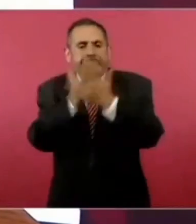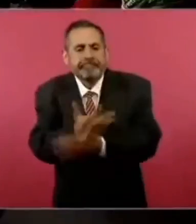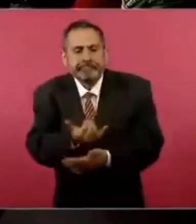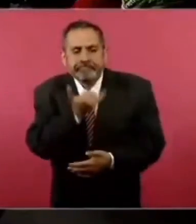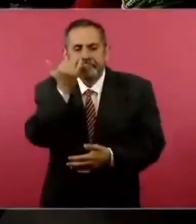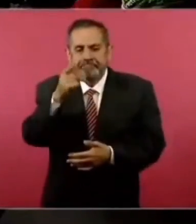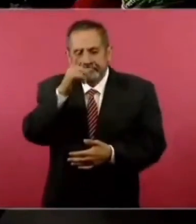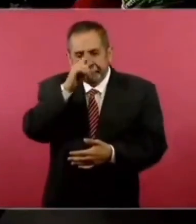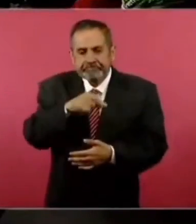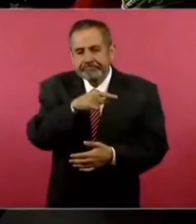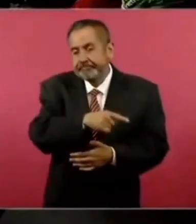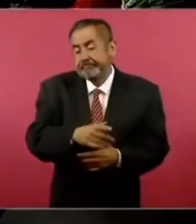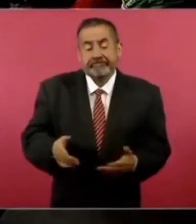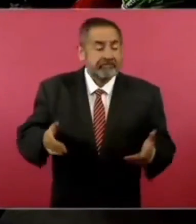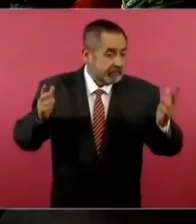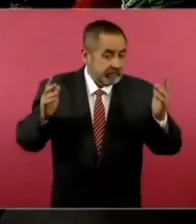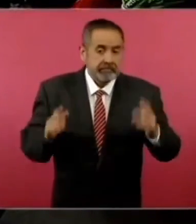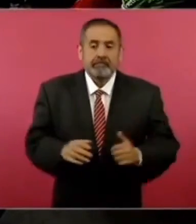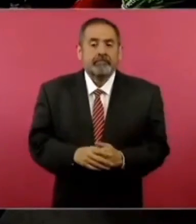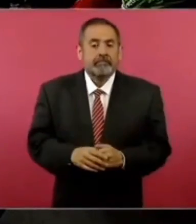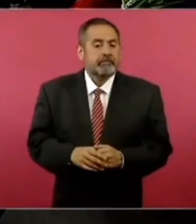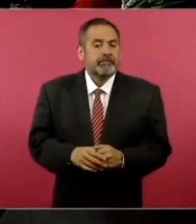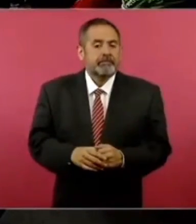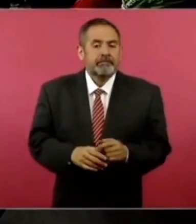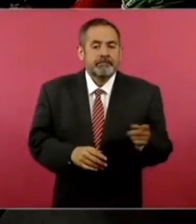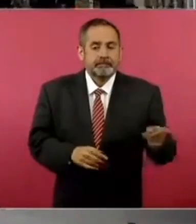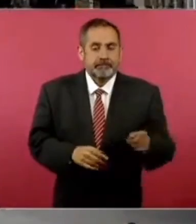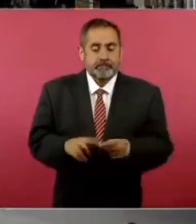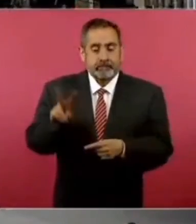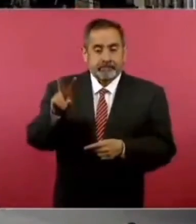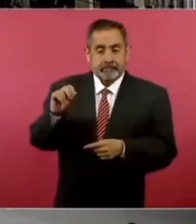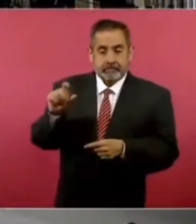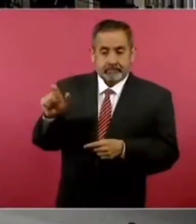porque a